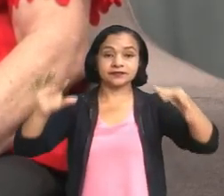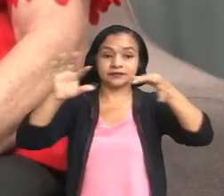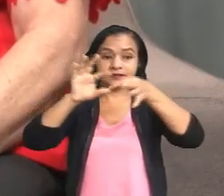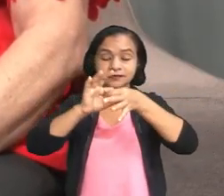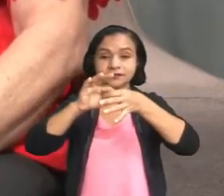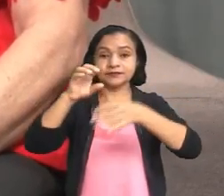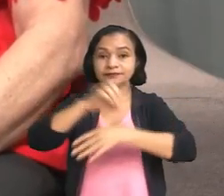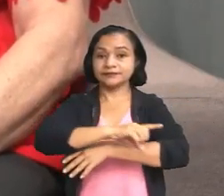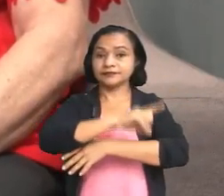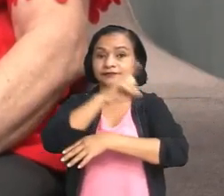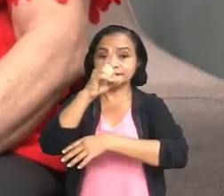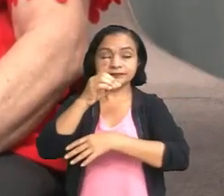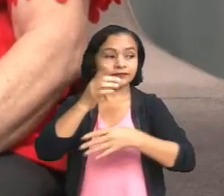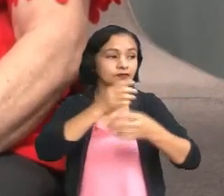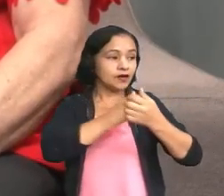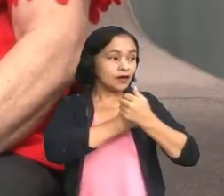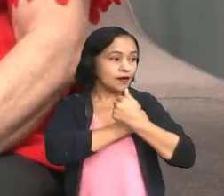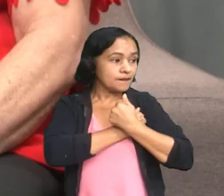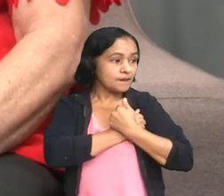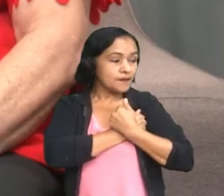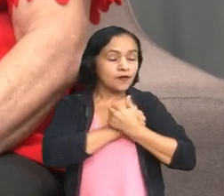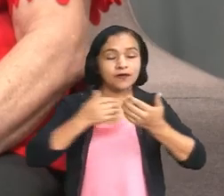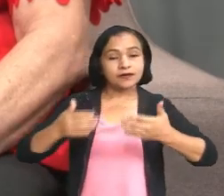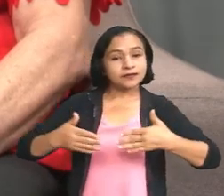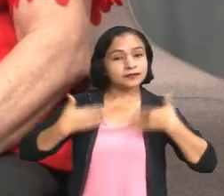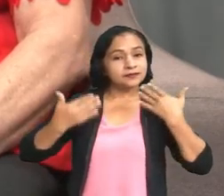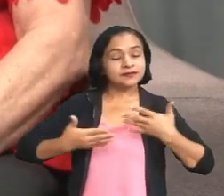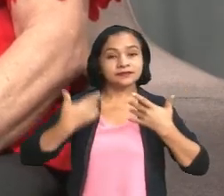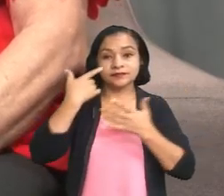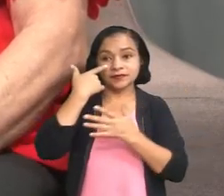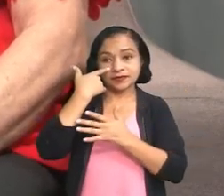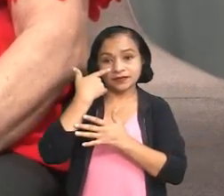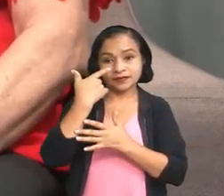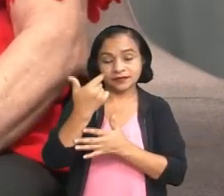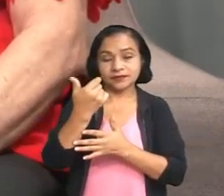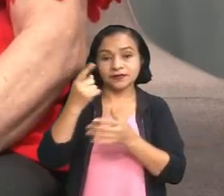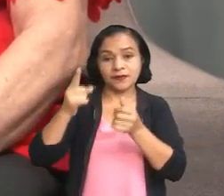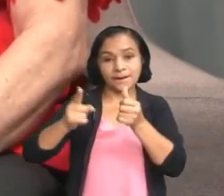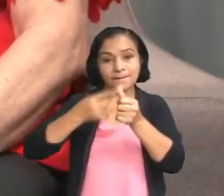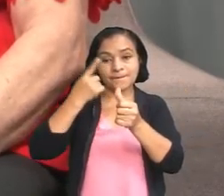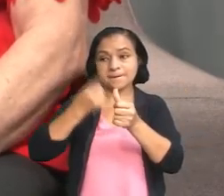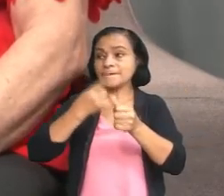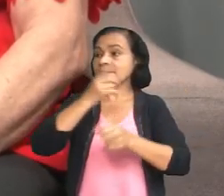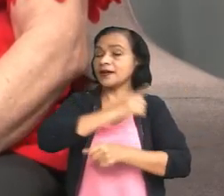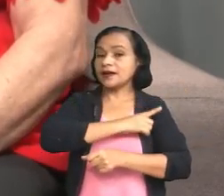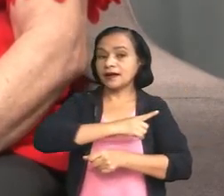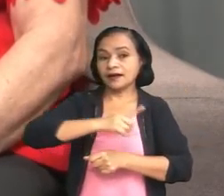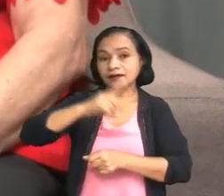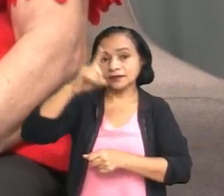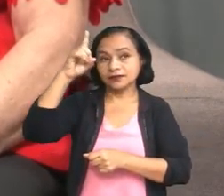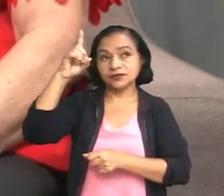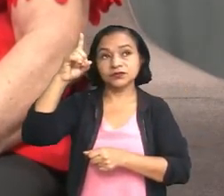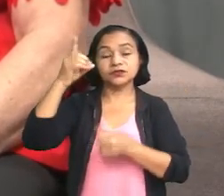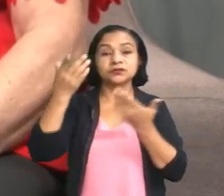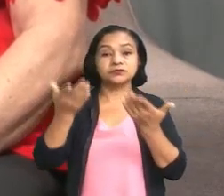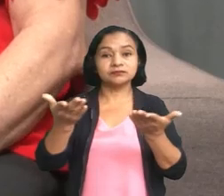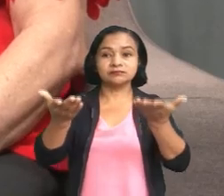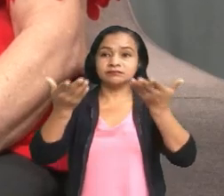mañana con mucho amor, con mucho entusiasmo, para reconocer primeramente a Dios por la oportunidad que se nos